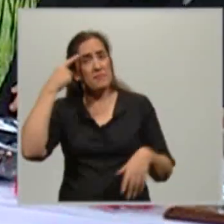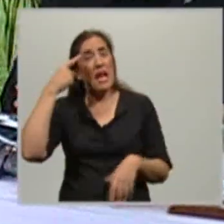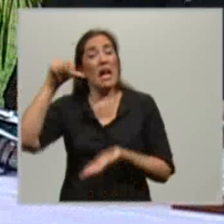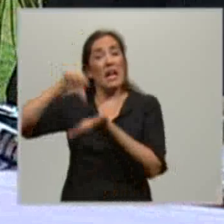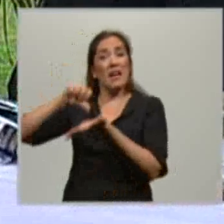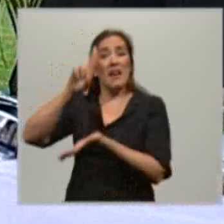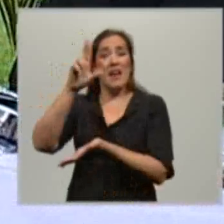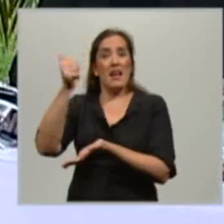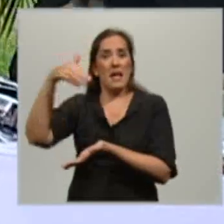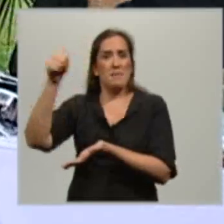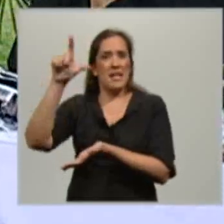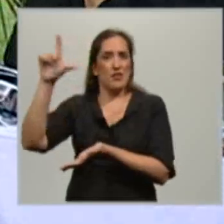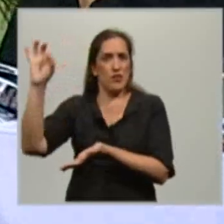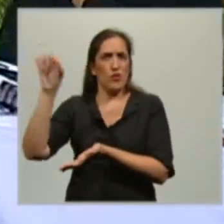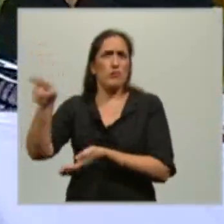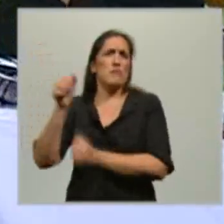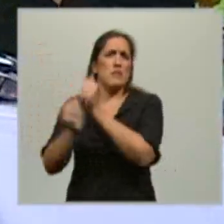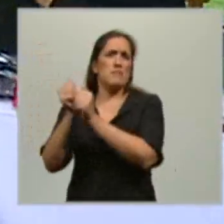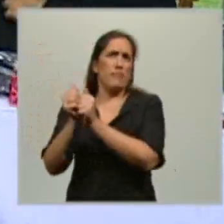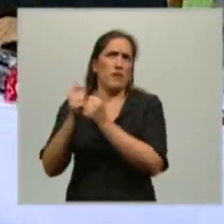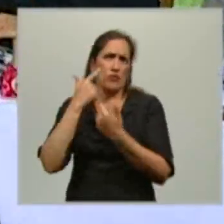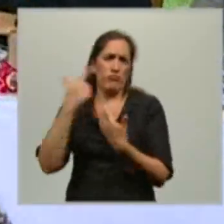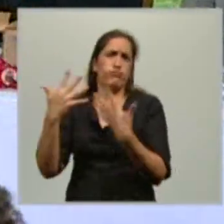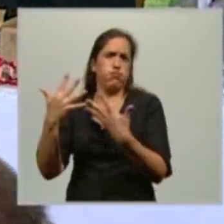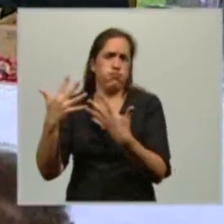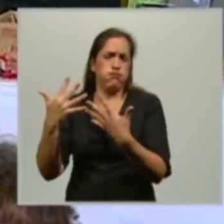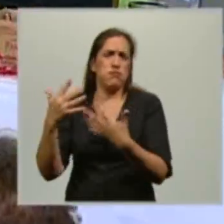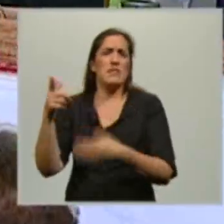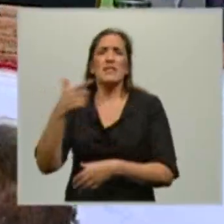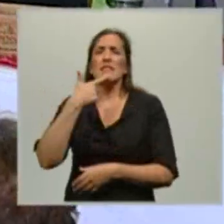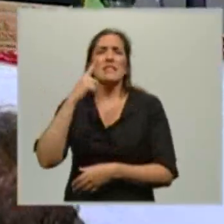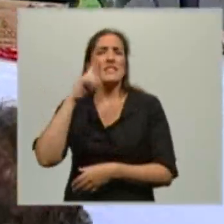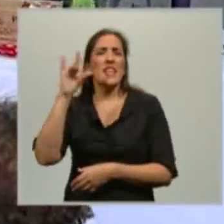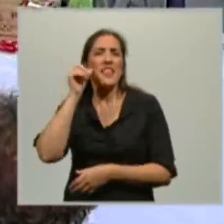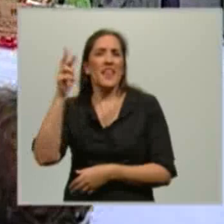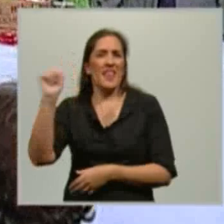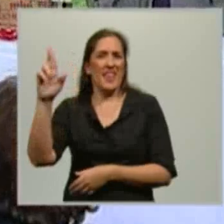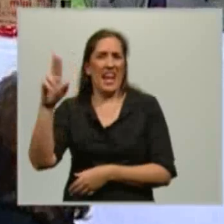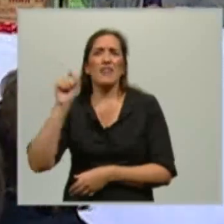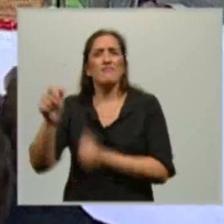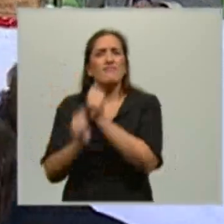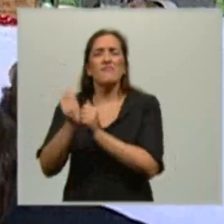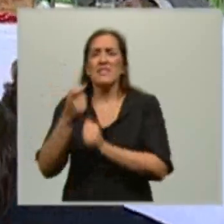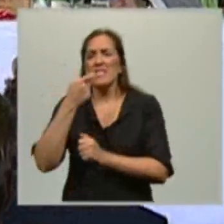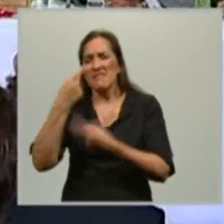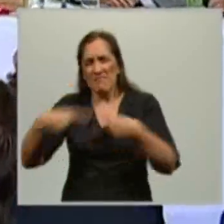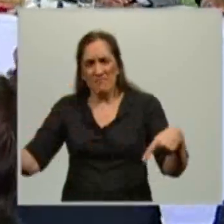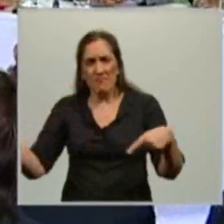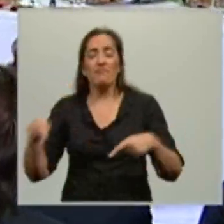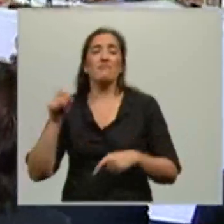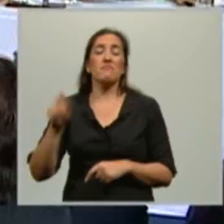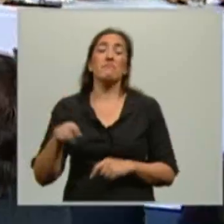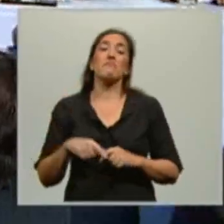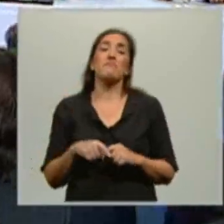Ramallo, con una empresa líder en nuestro país como es Sidrar, productora de insumos básicos, con